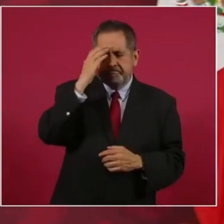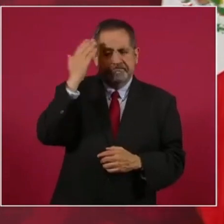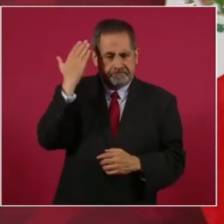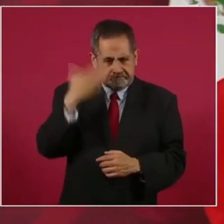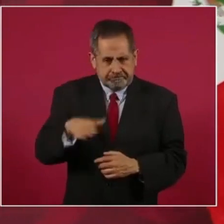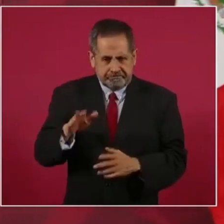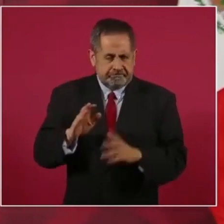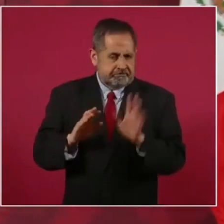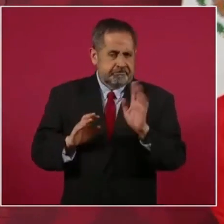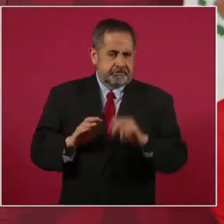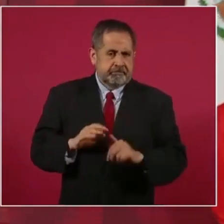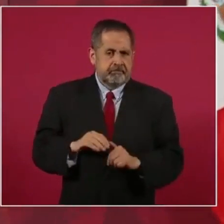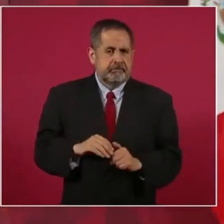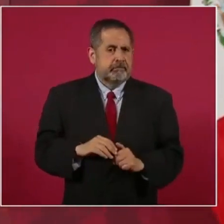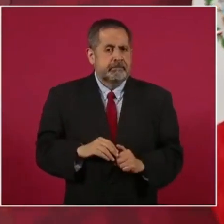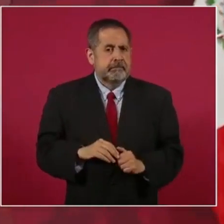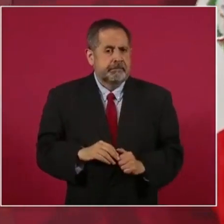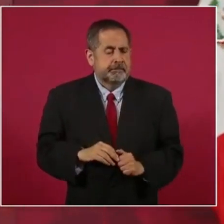que